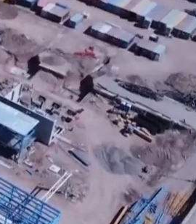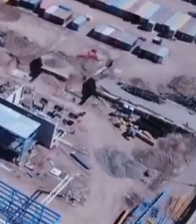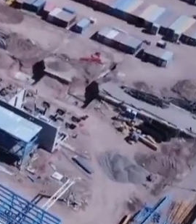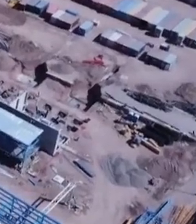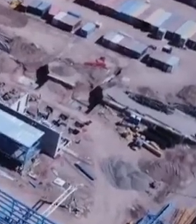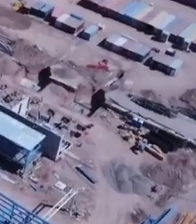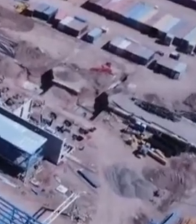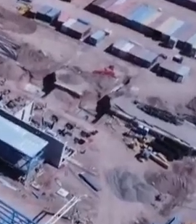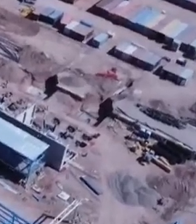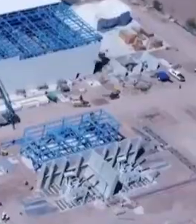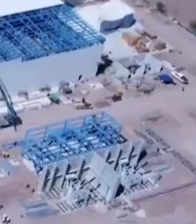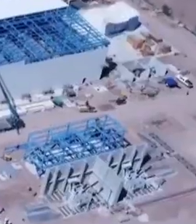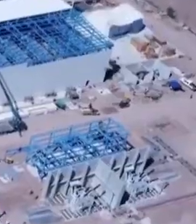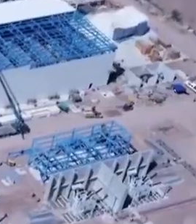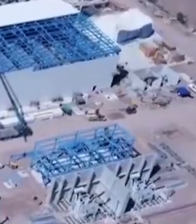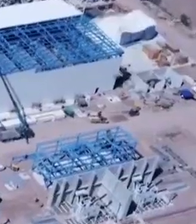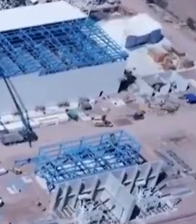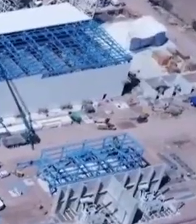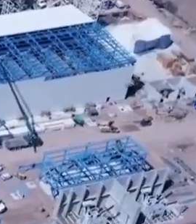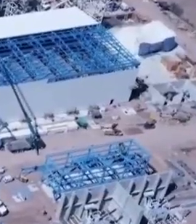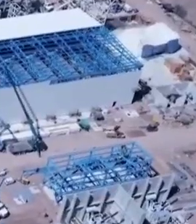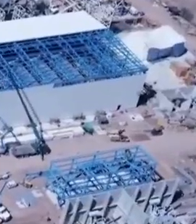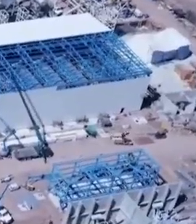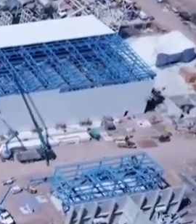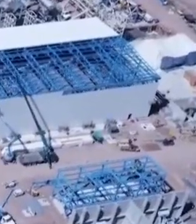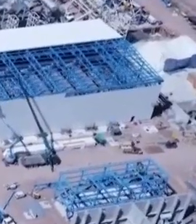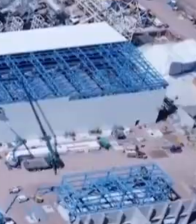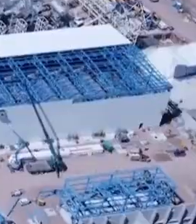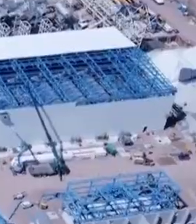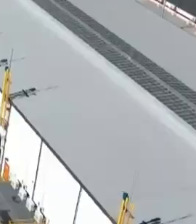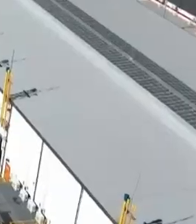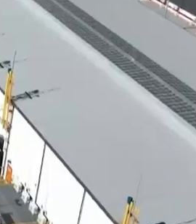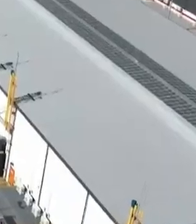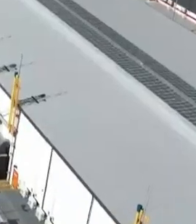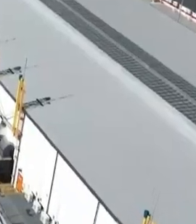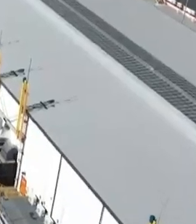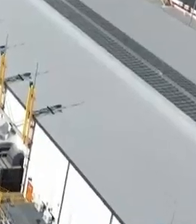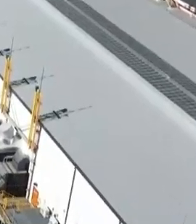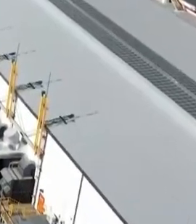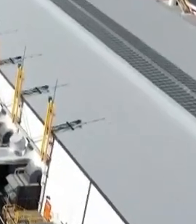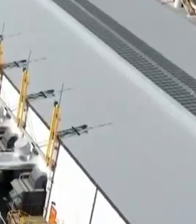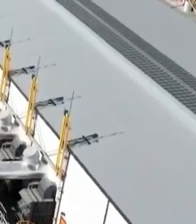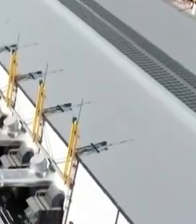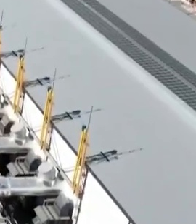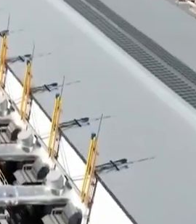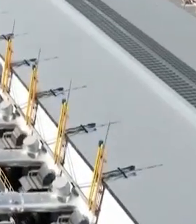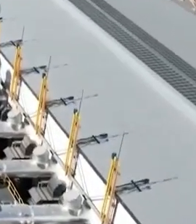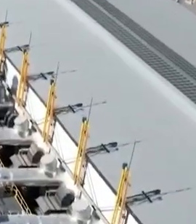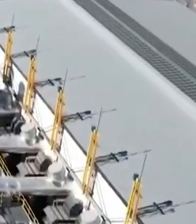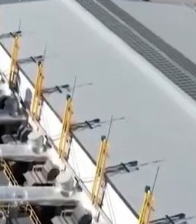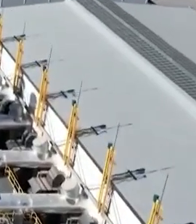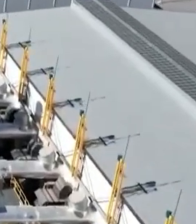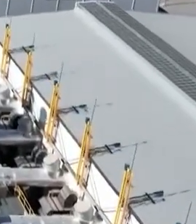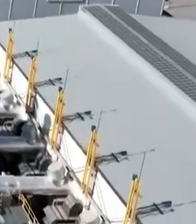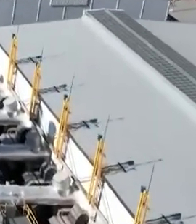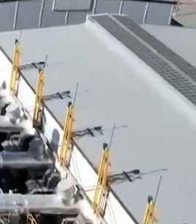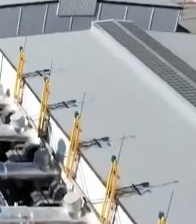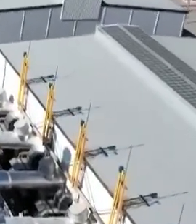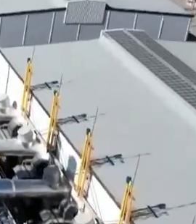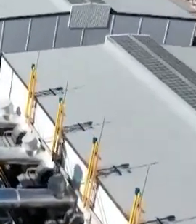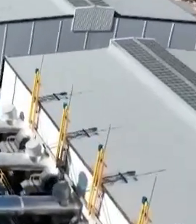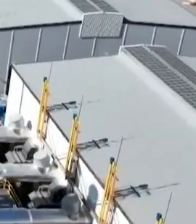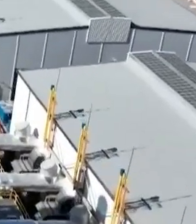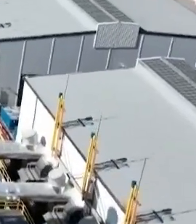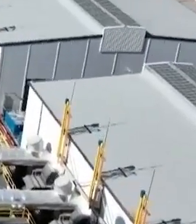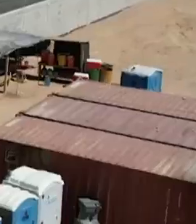Lerdo, avance físico 82%. Central de Combustión Interna Mexicali Oriente, finalizada y